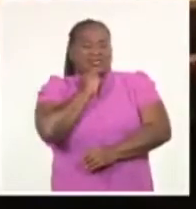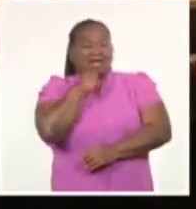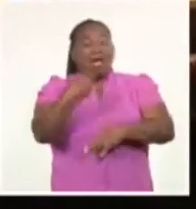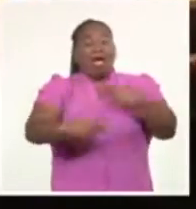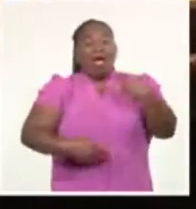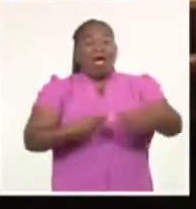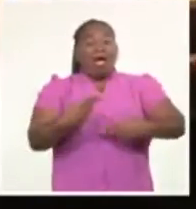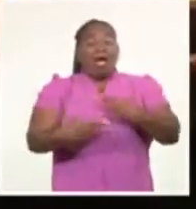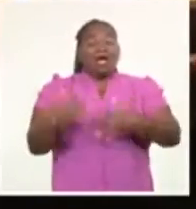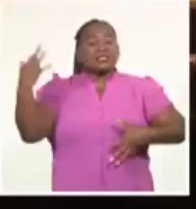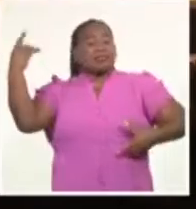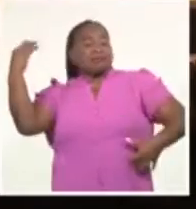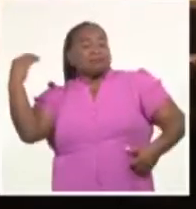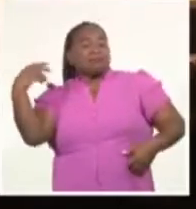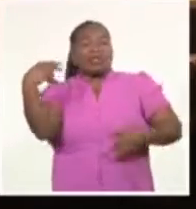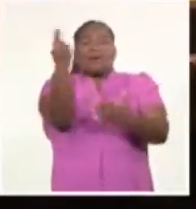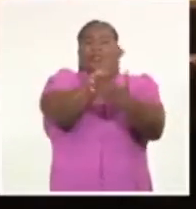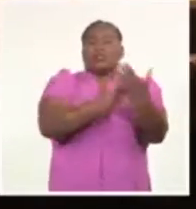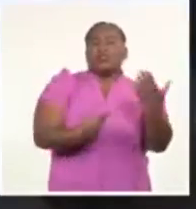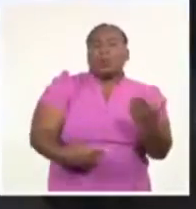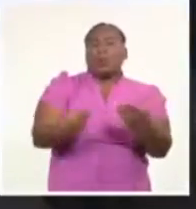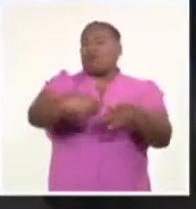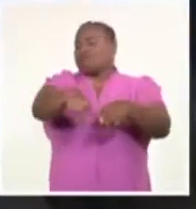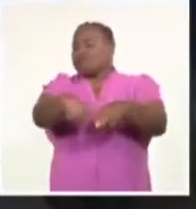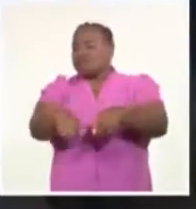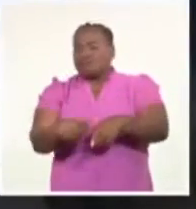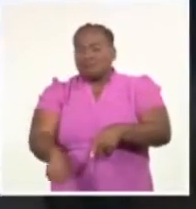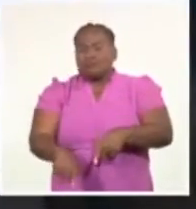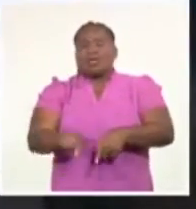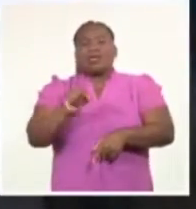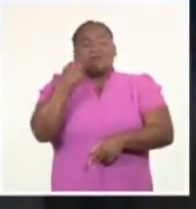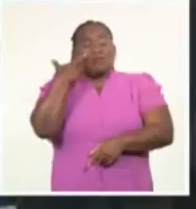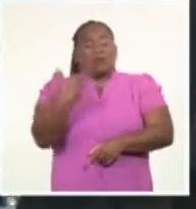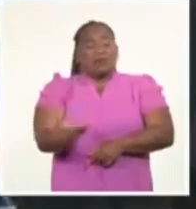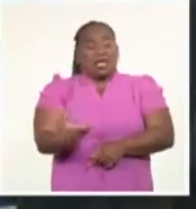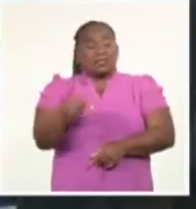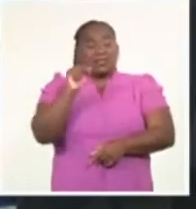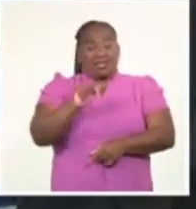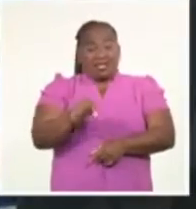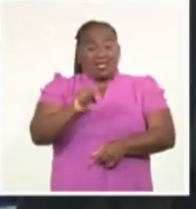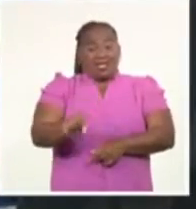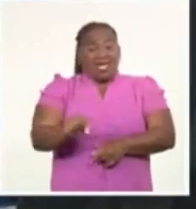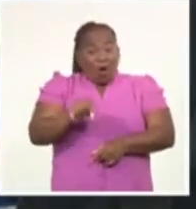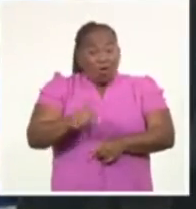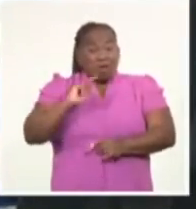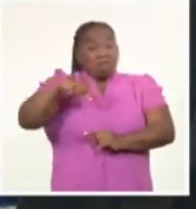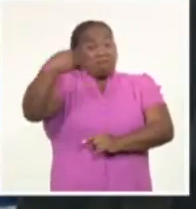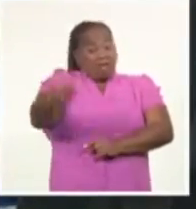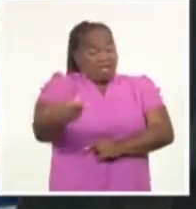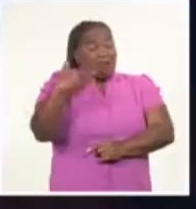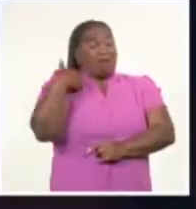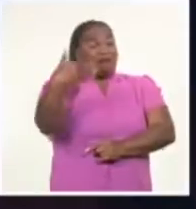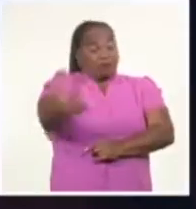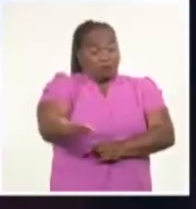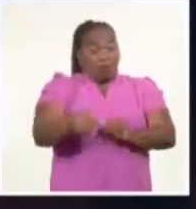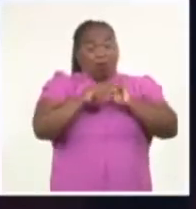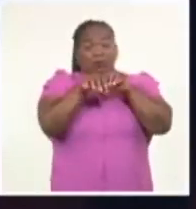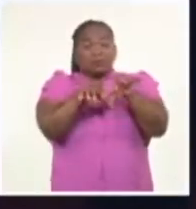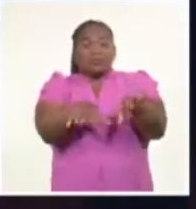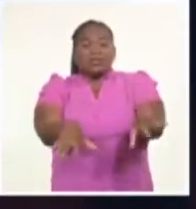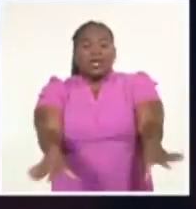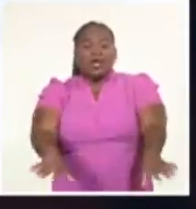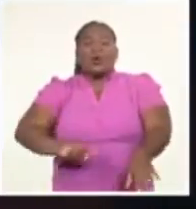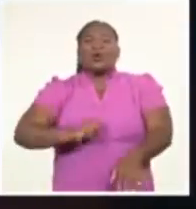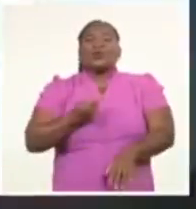cada manifestación artística en anhelo espiritual que marcan el camino de hoy y de mañana. Propagan la cultura como la madre